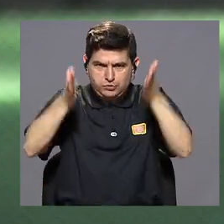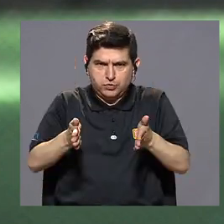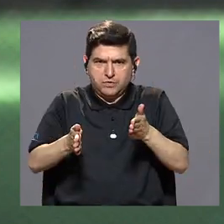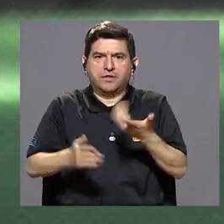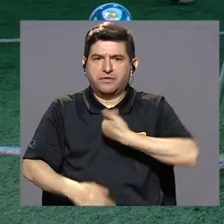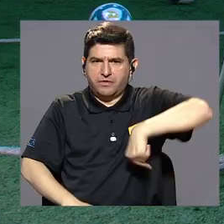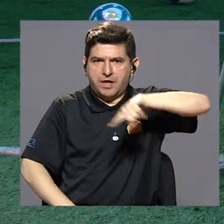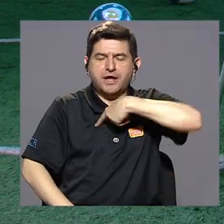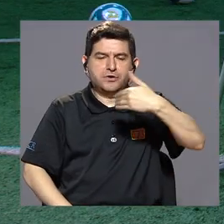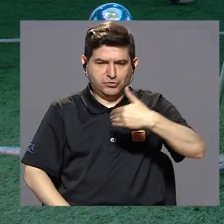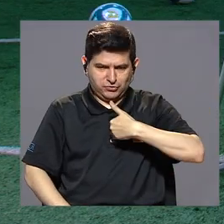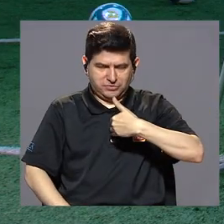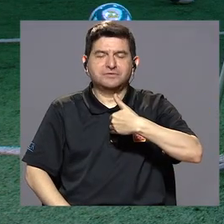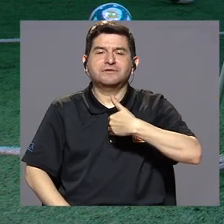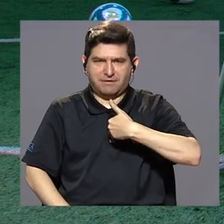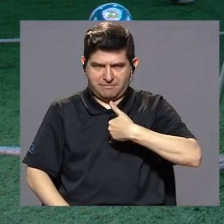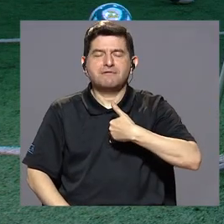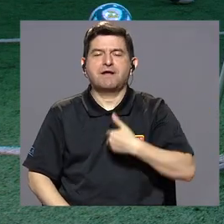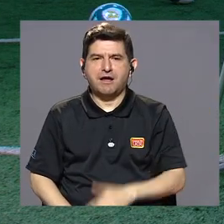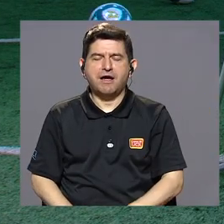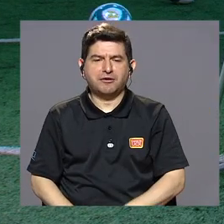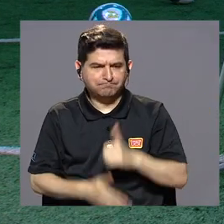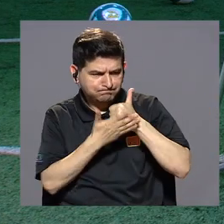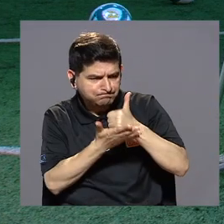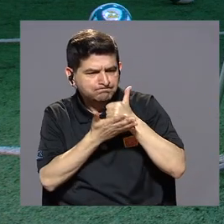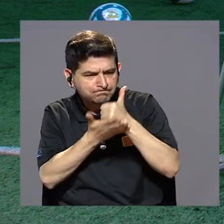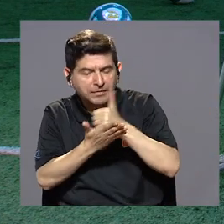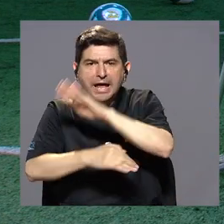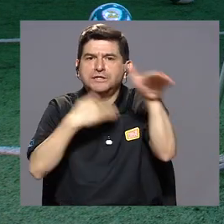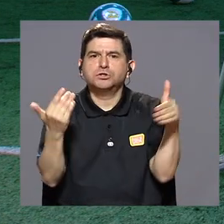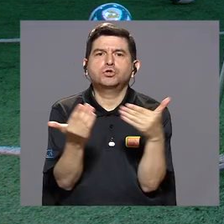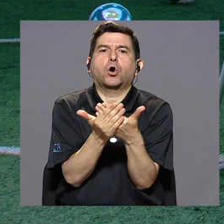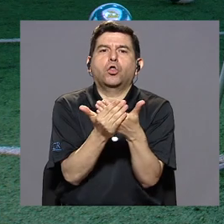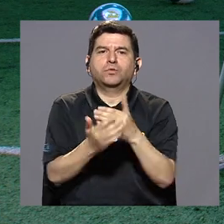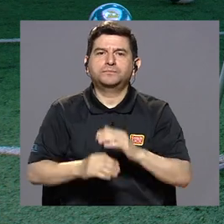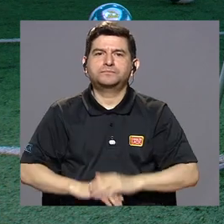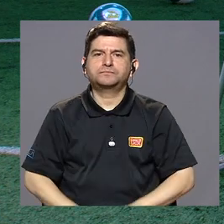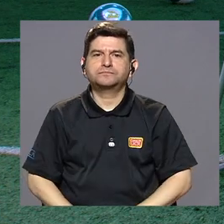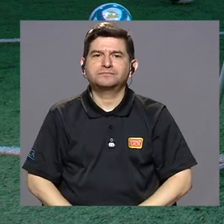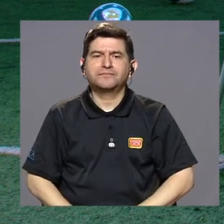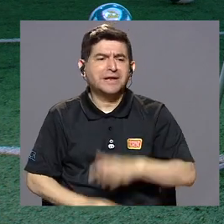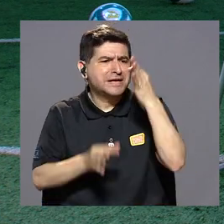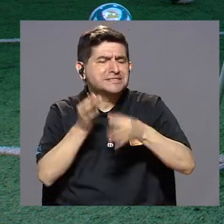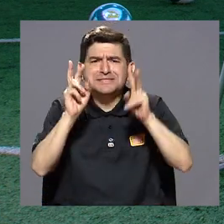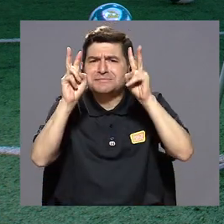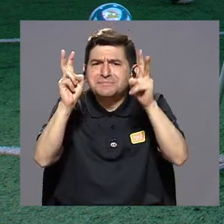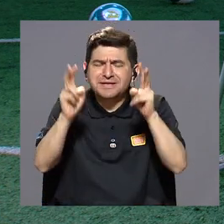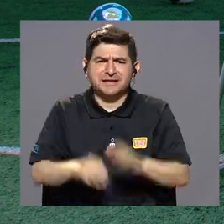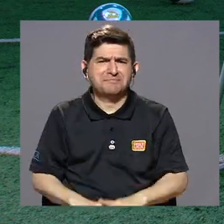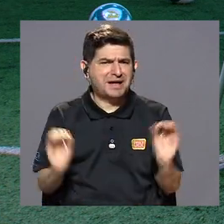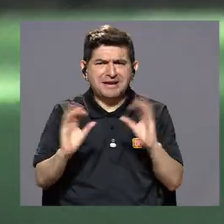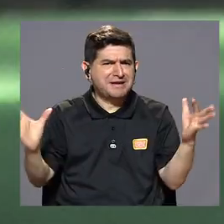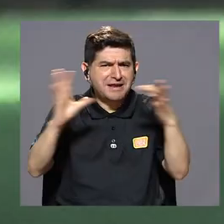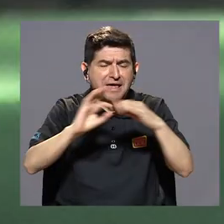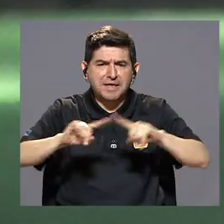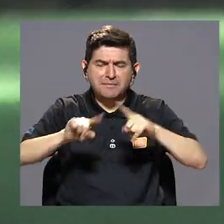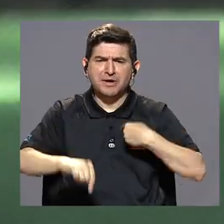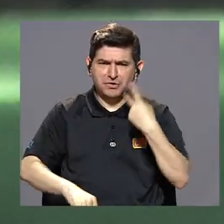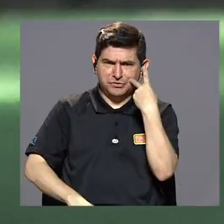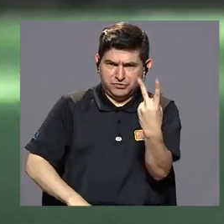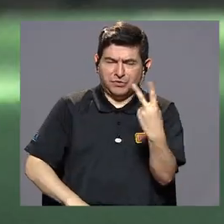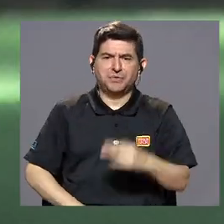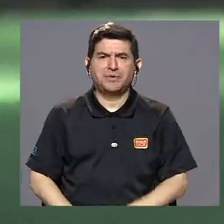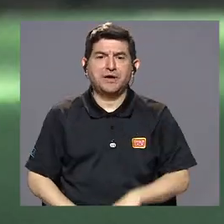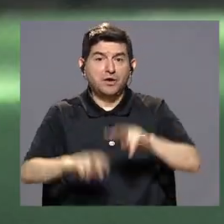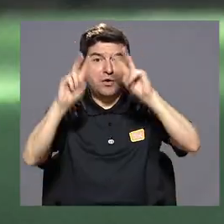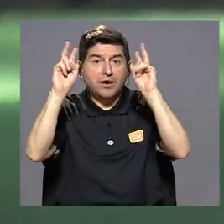como ciudadanos tenemos que poner de nuestra parte, en todo. El simple tema, y es algo que no tiene nada que ver, pero